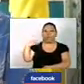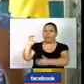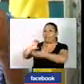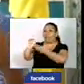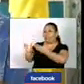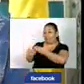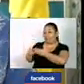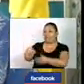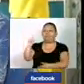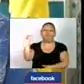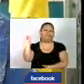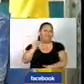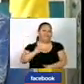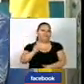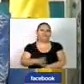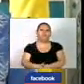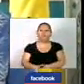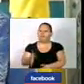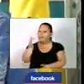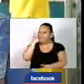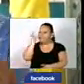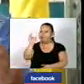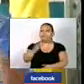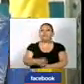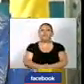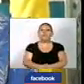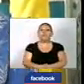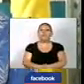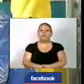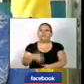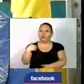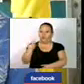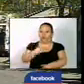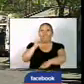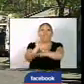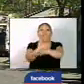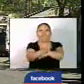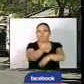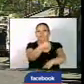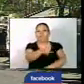de exquisito esta carne buenísimo la recomendamos ahí